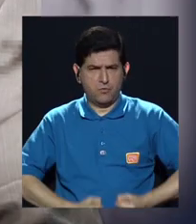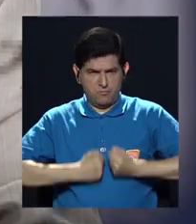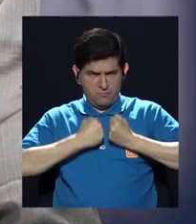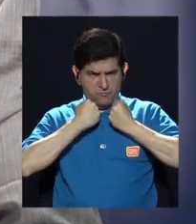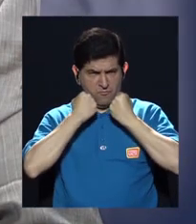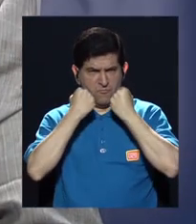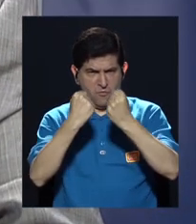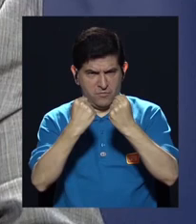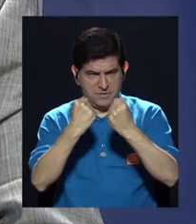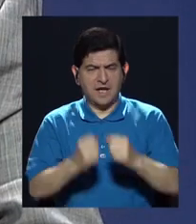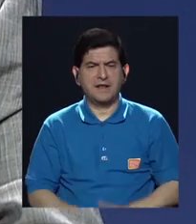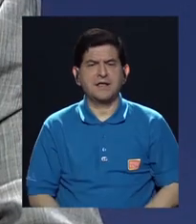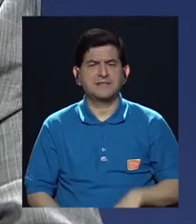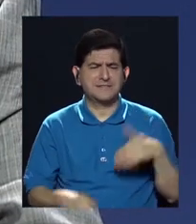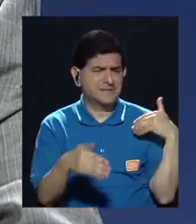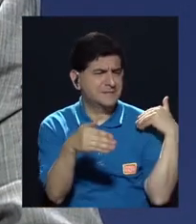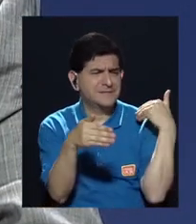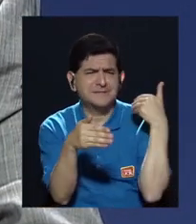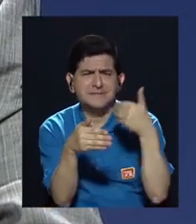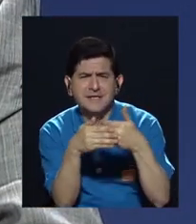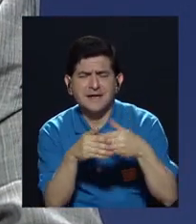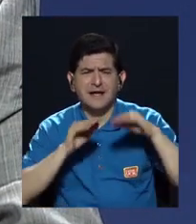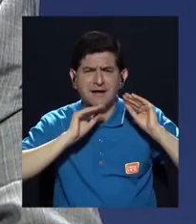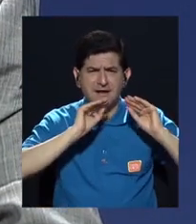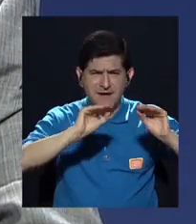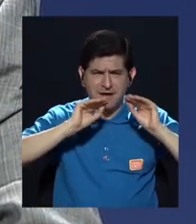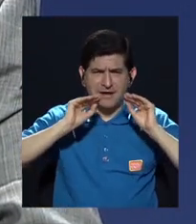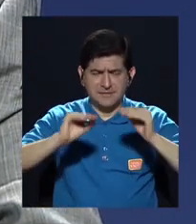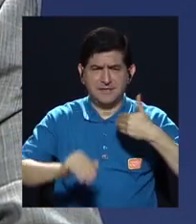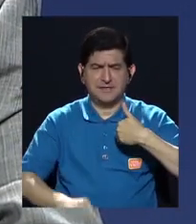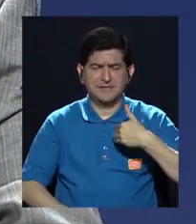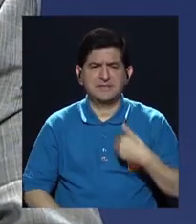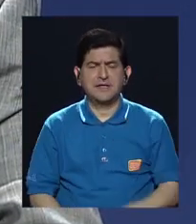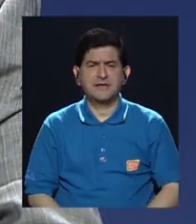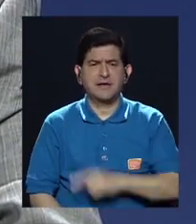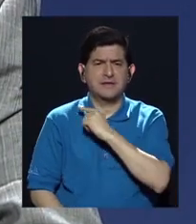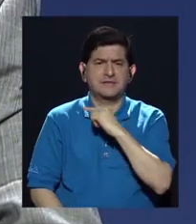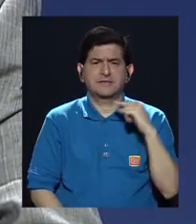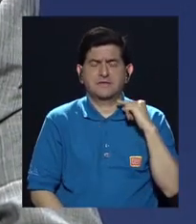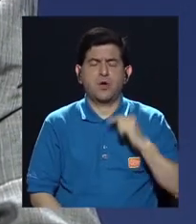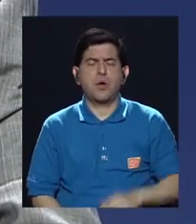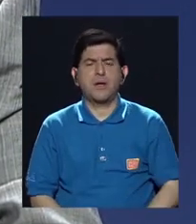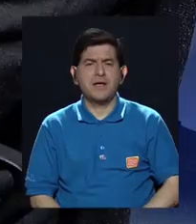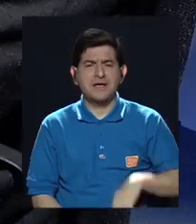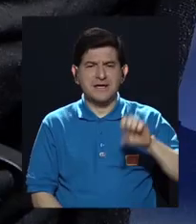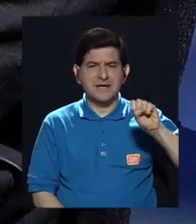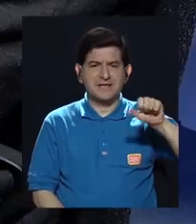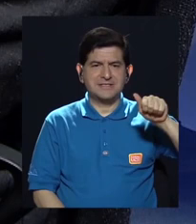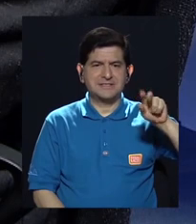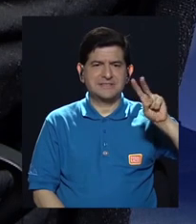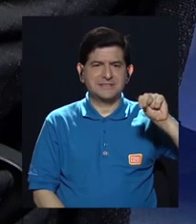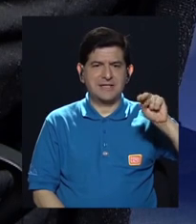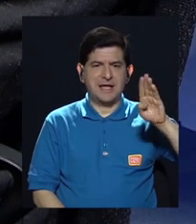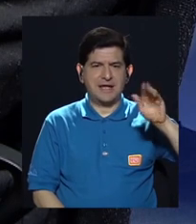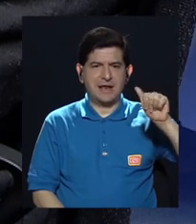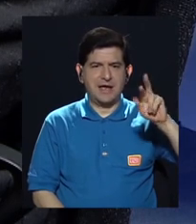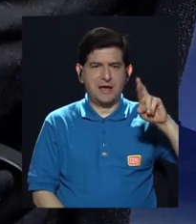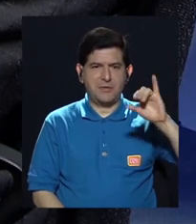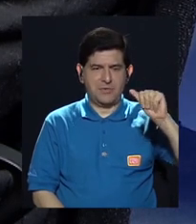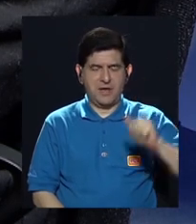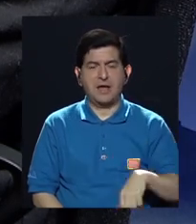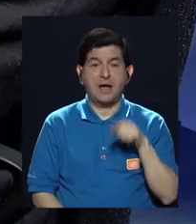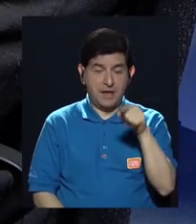fueron fortalecidos por su cercanía y la enseñanza que recibió de Monseñor Sanabria, que era otro